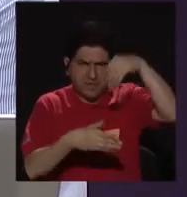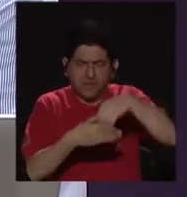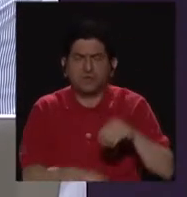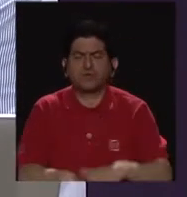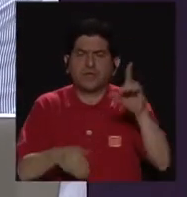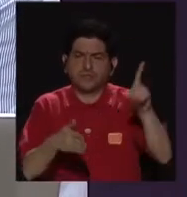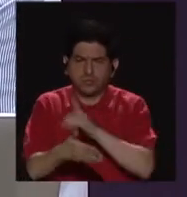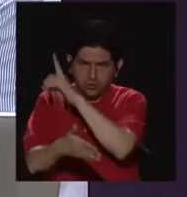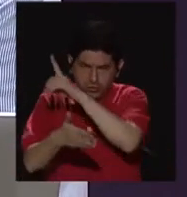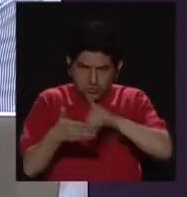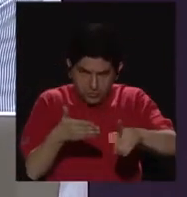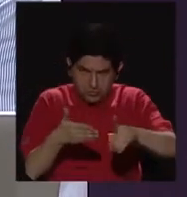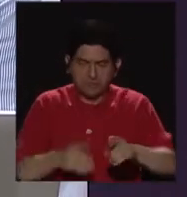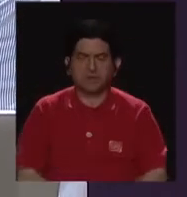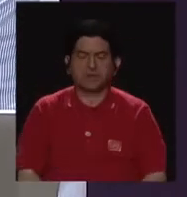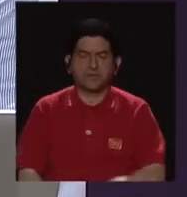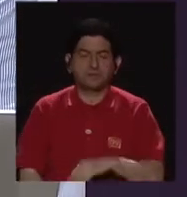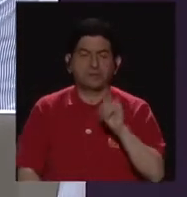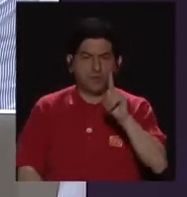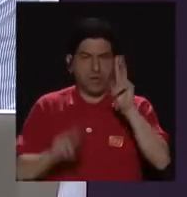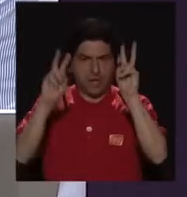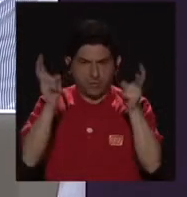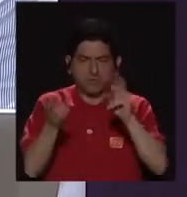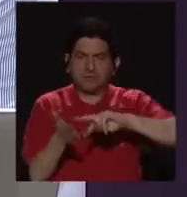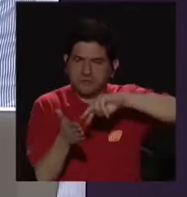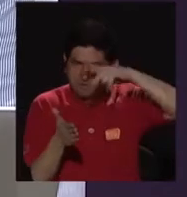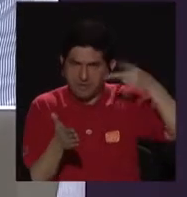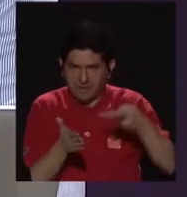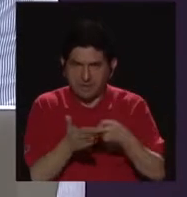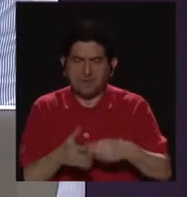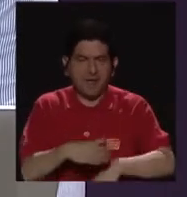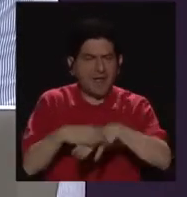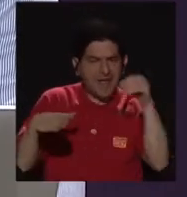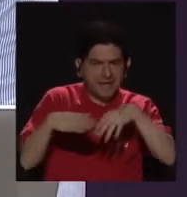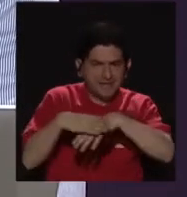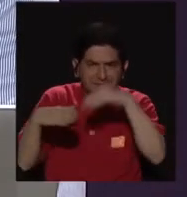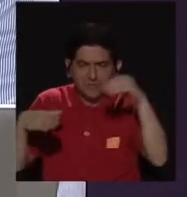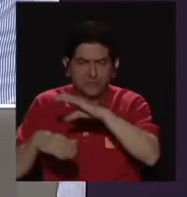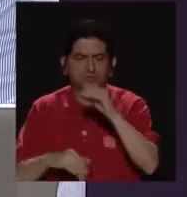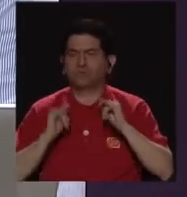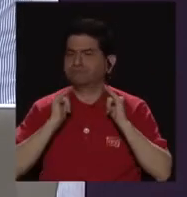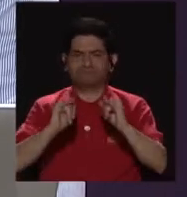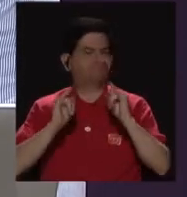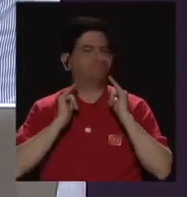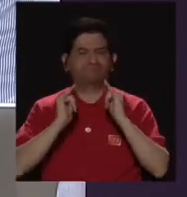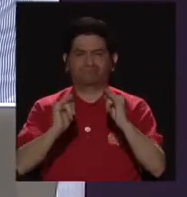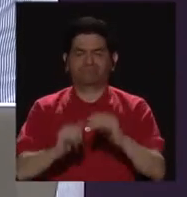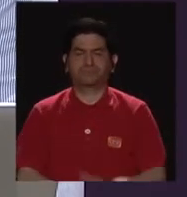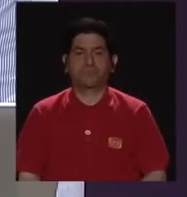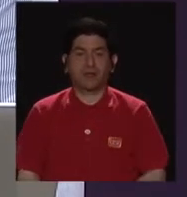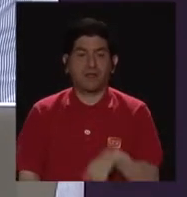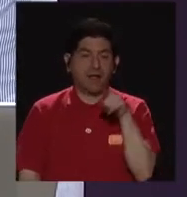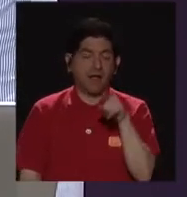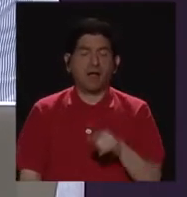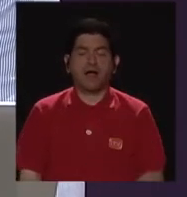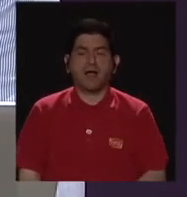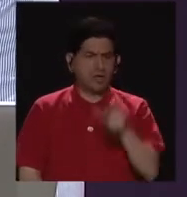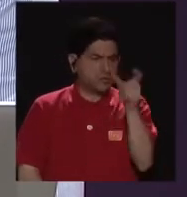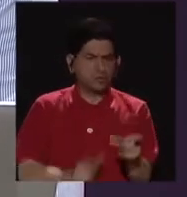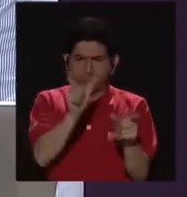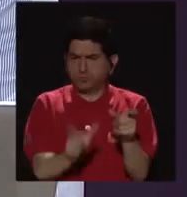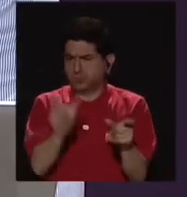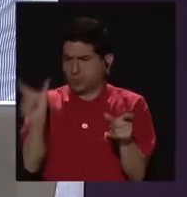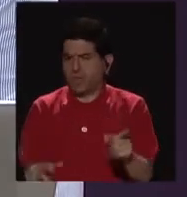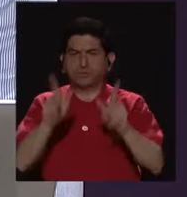discriminación sobre un tema que implica exclusiones y desigualdades y que tiene como sujetos a